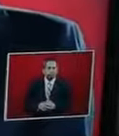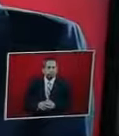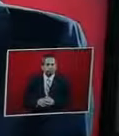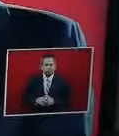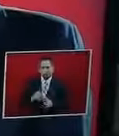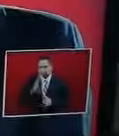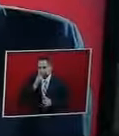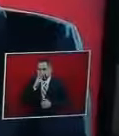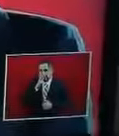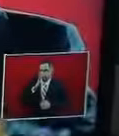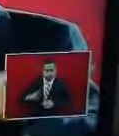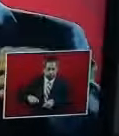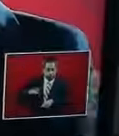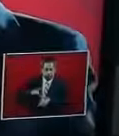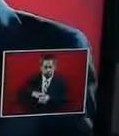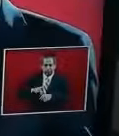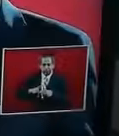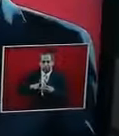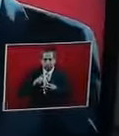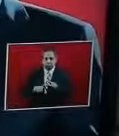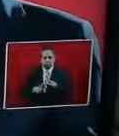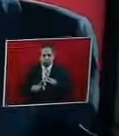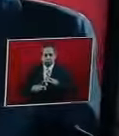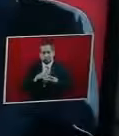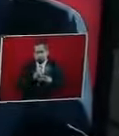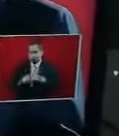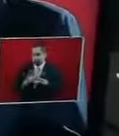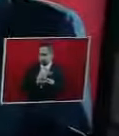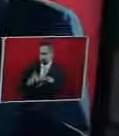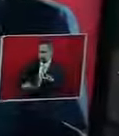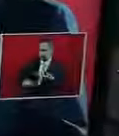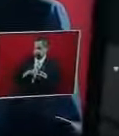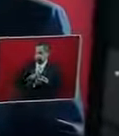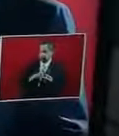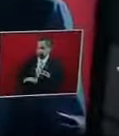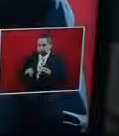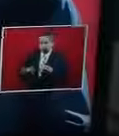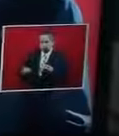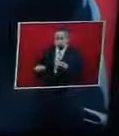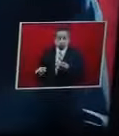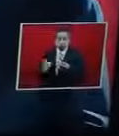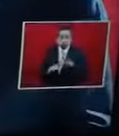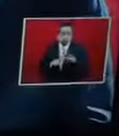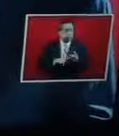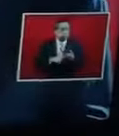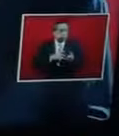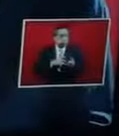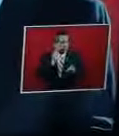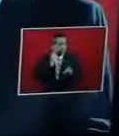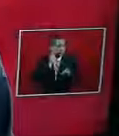el papá era gobernador, el hijo presidente, el otro hijo senador.